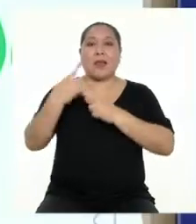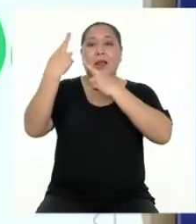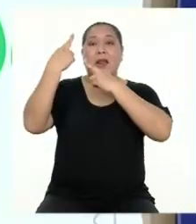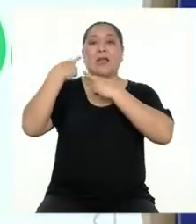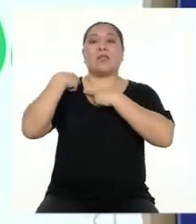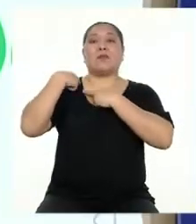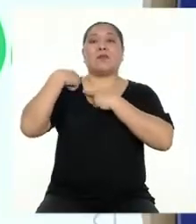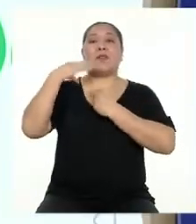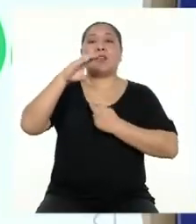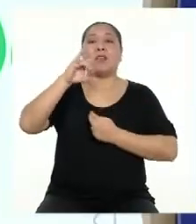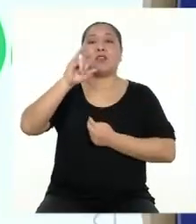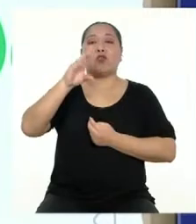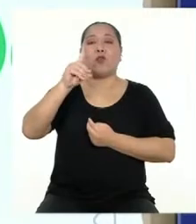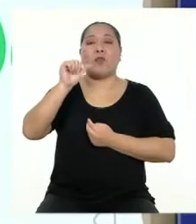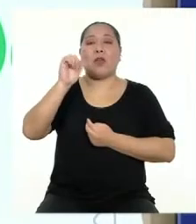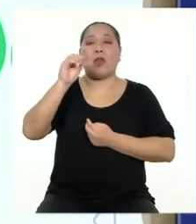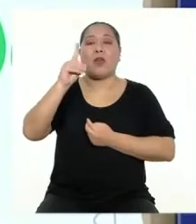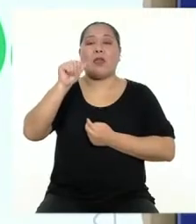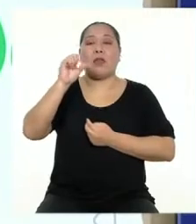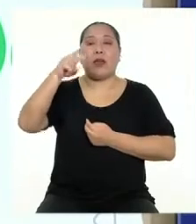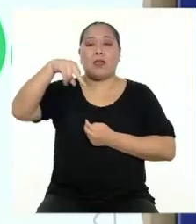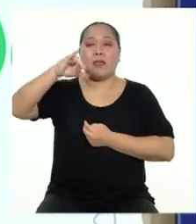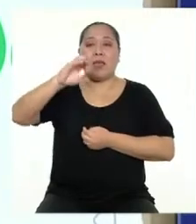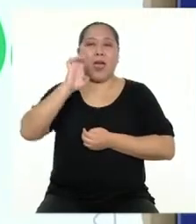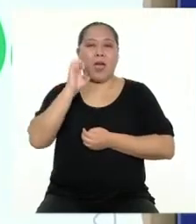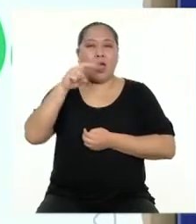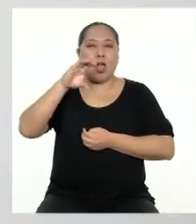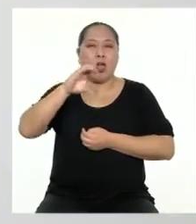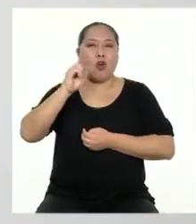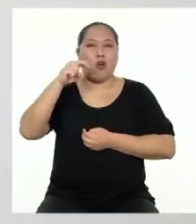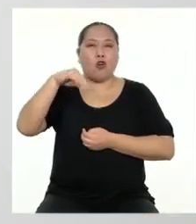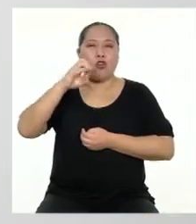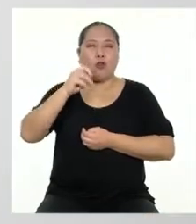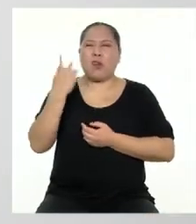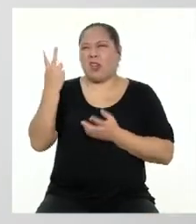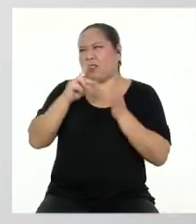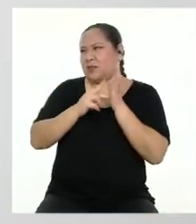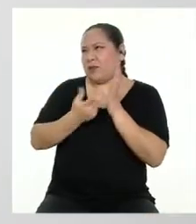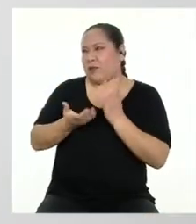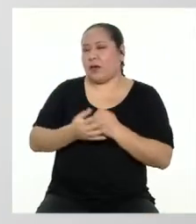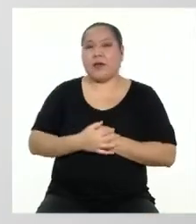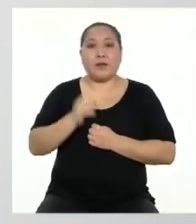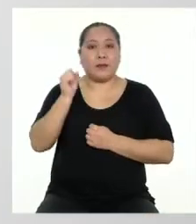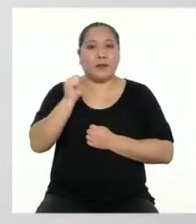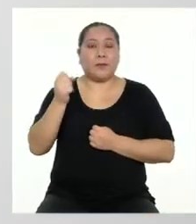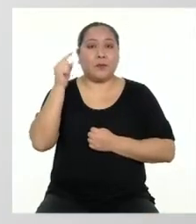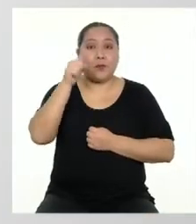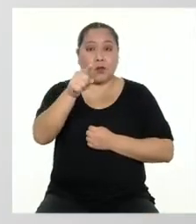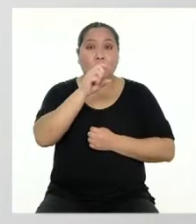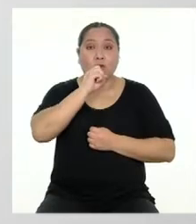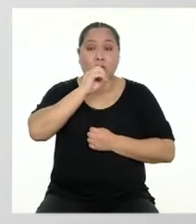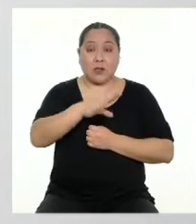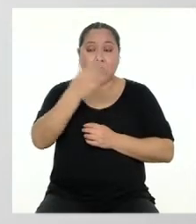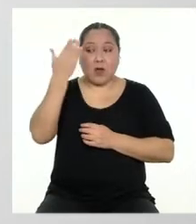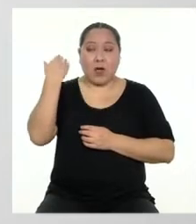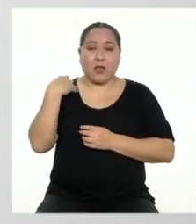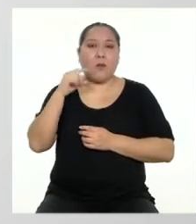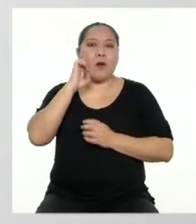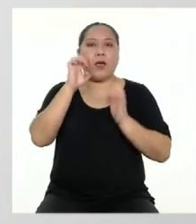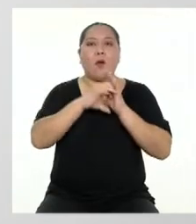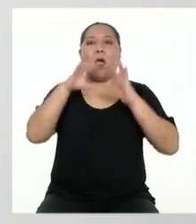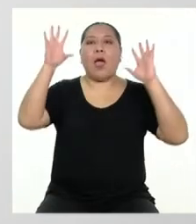de la ciudadanía económica me parece interesante. ¿Nos podría decir qué es? Por supuesto, todas las acciones que indicaste anteriormente, como apagar